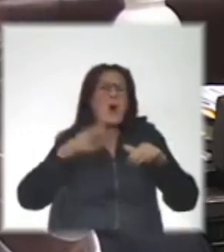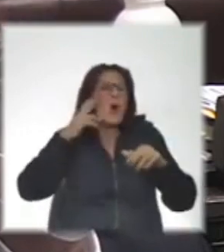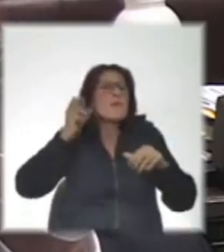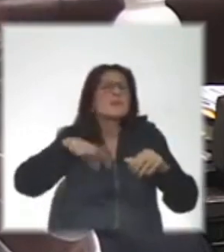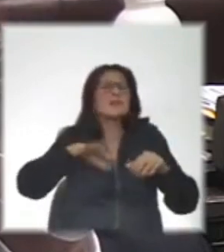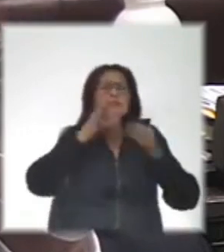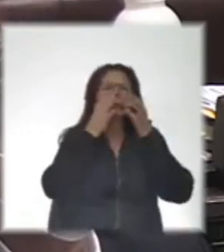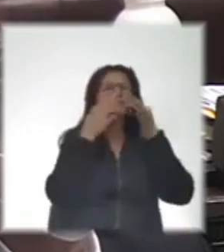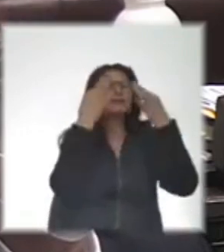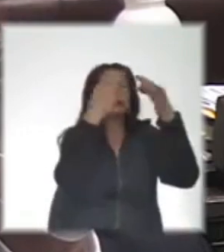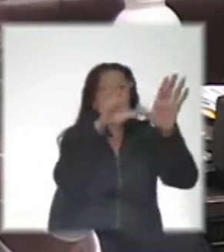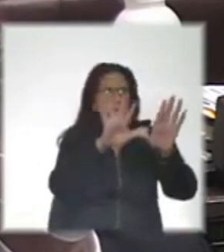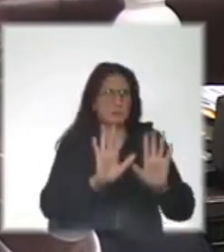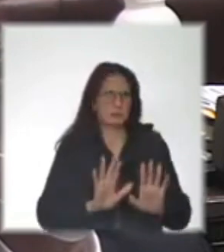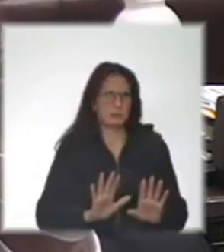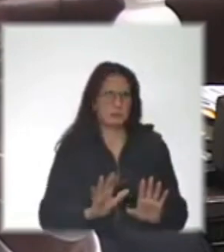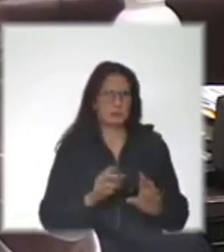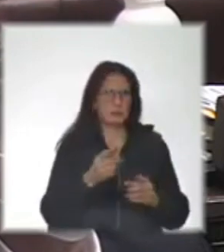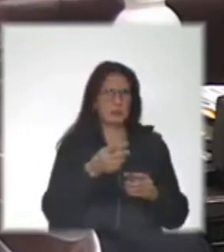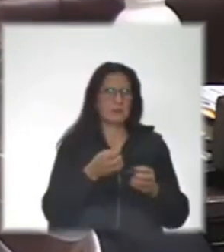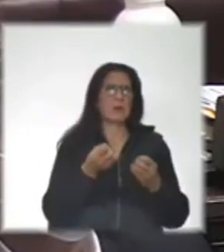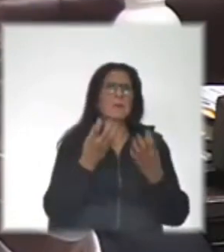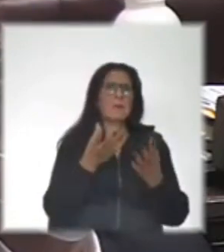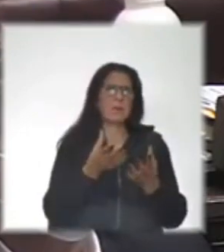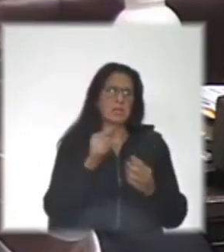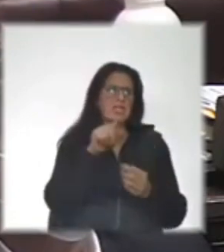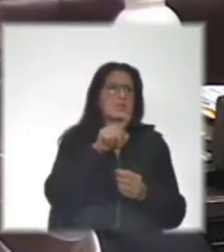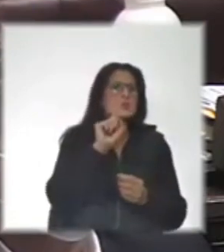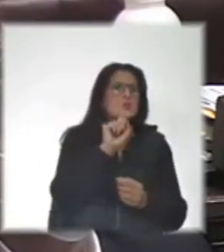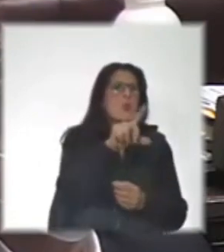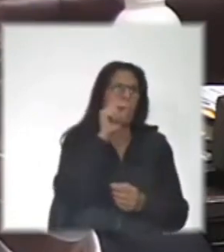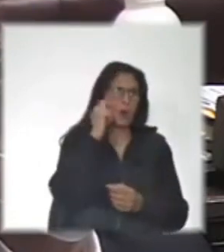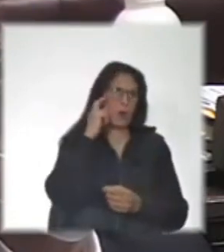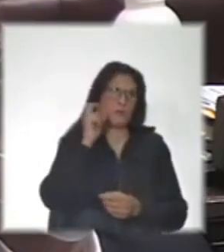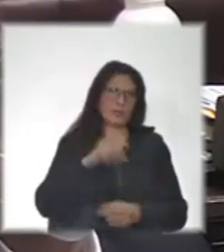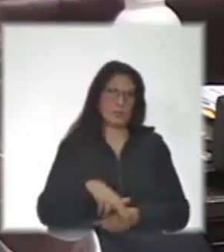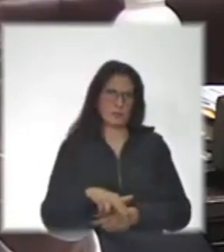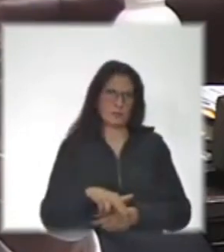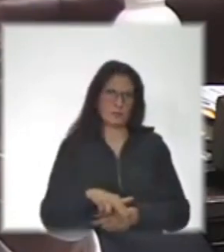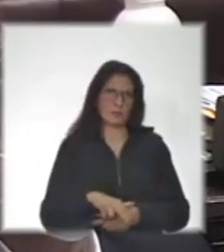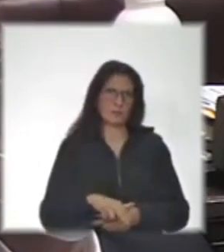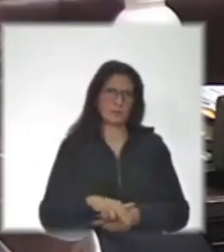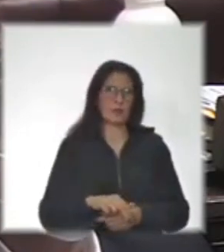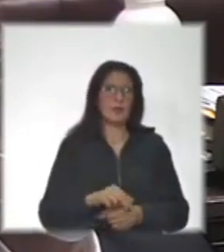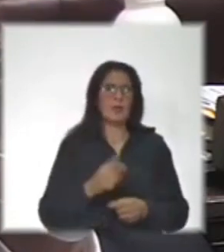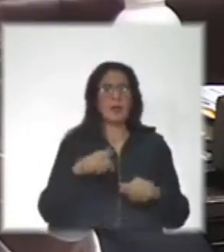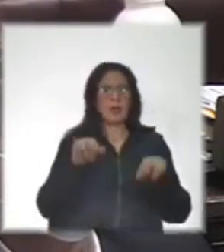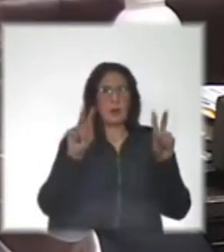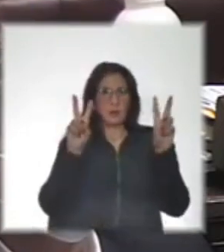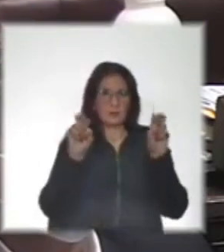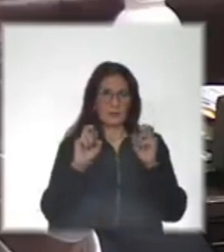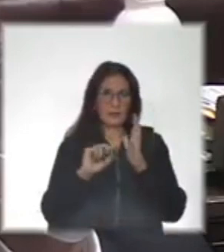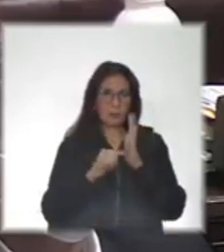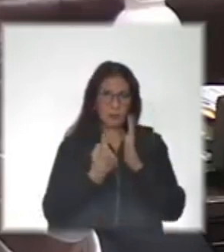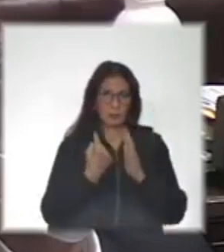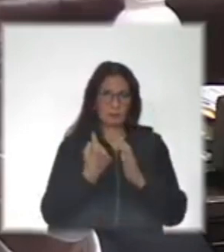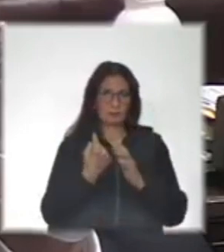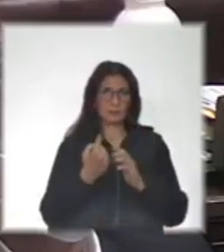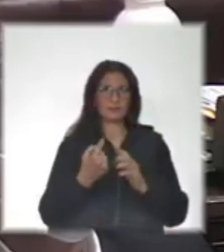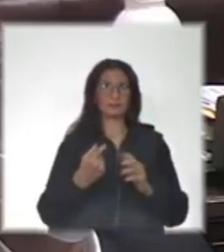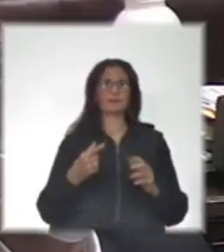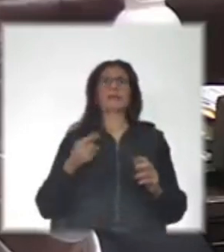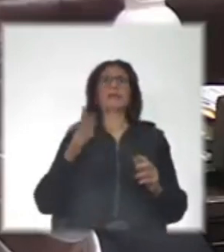quiera, porque es su opinión. Con respecto al tema puntual, en